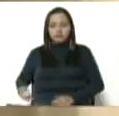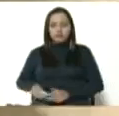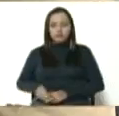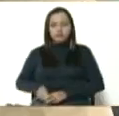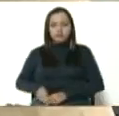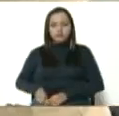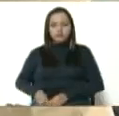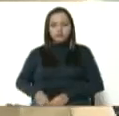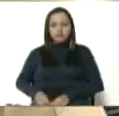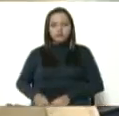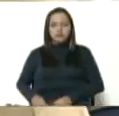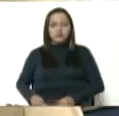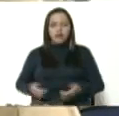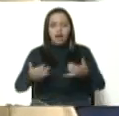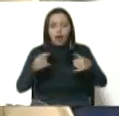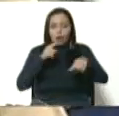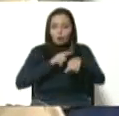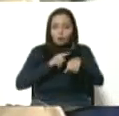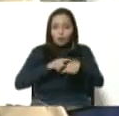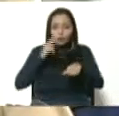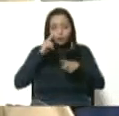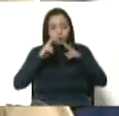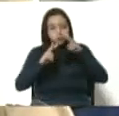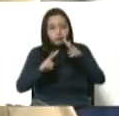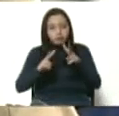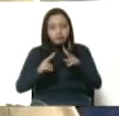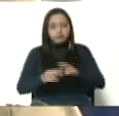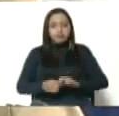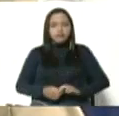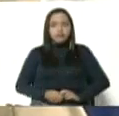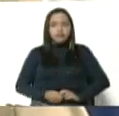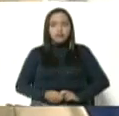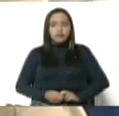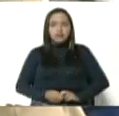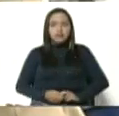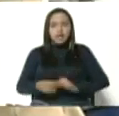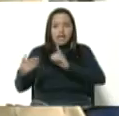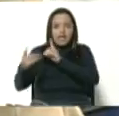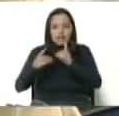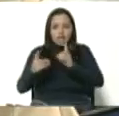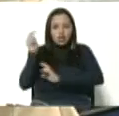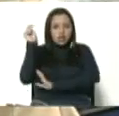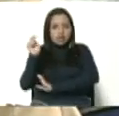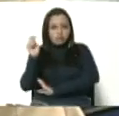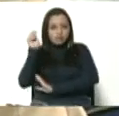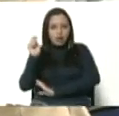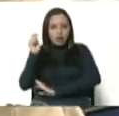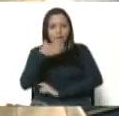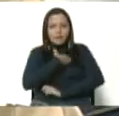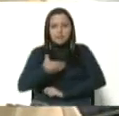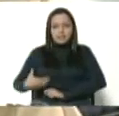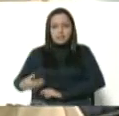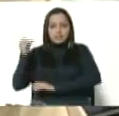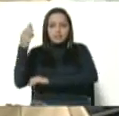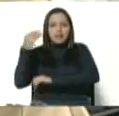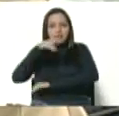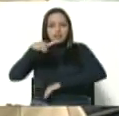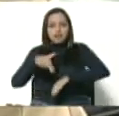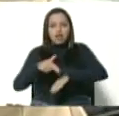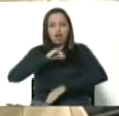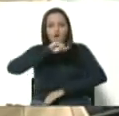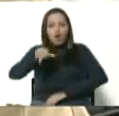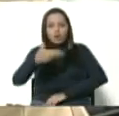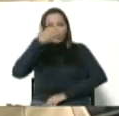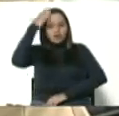A esta hora seguimos apreciando la conversación que sostiene a esta hora el diputado y presidente del Parlamento venezolano Jorge Rodríguez